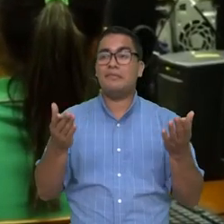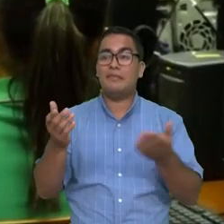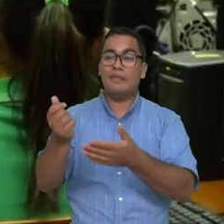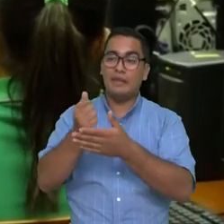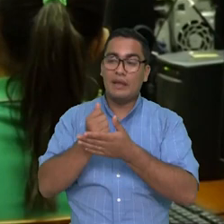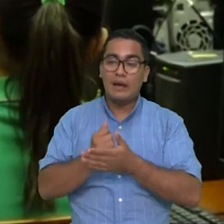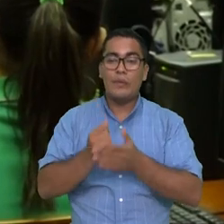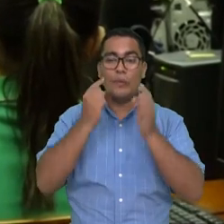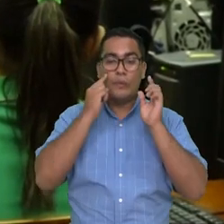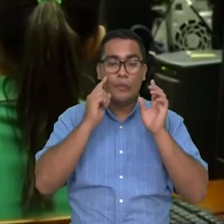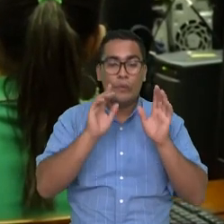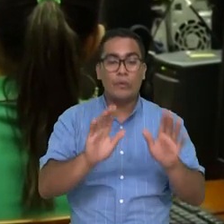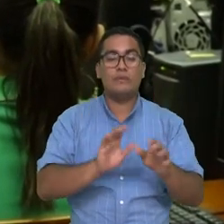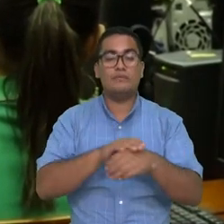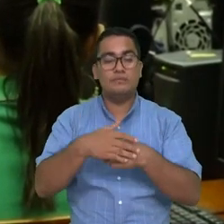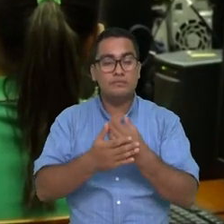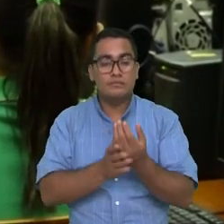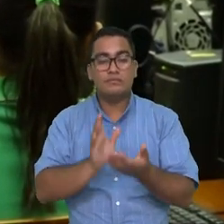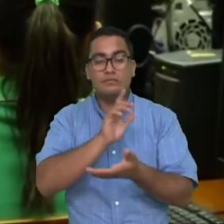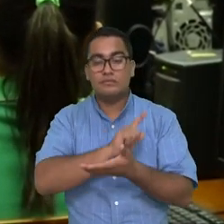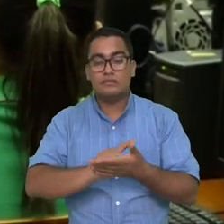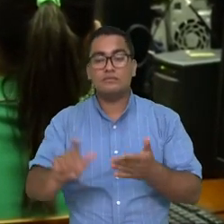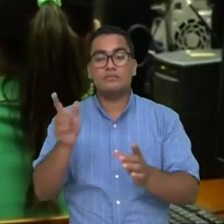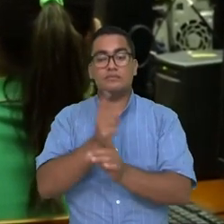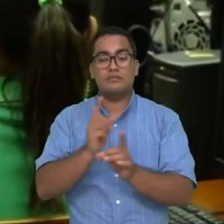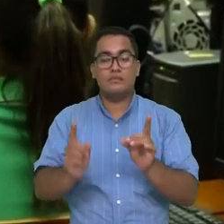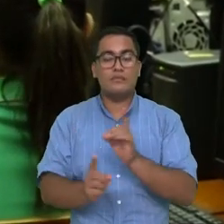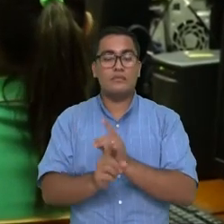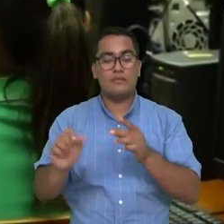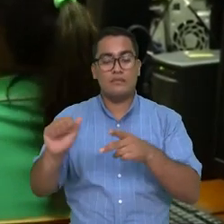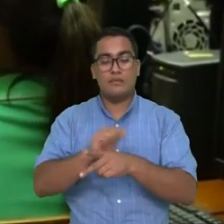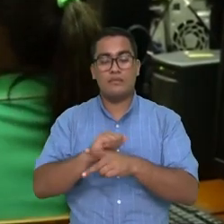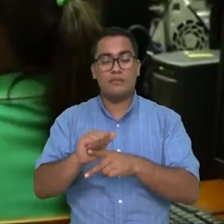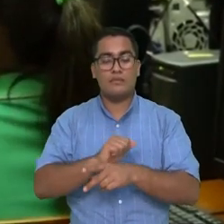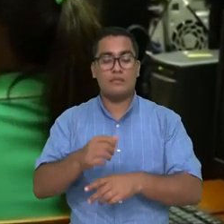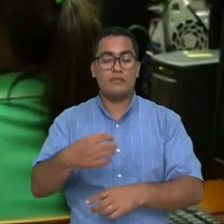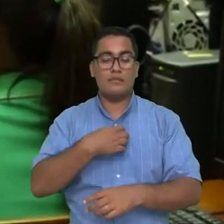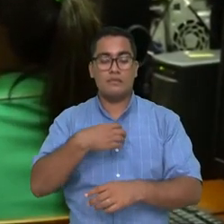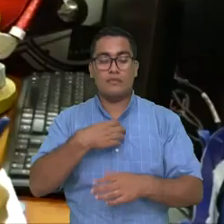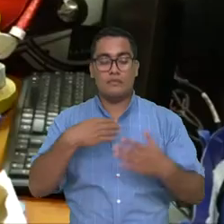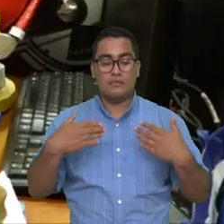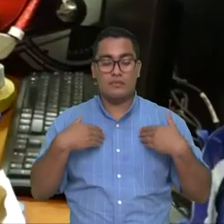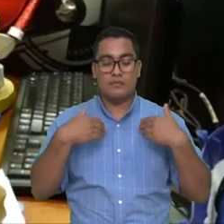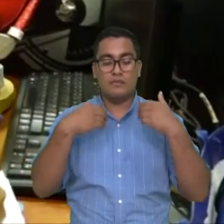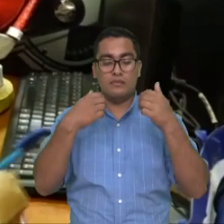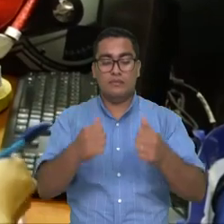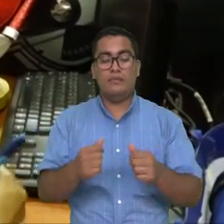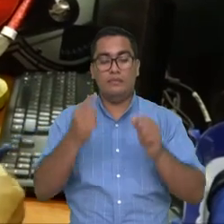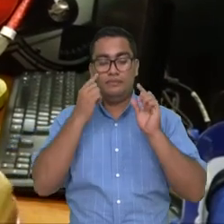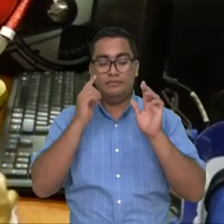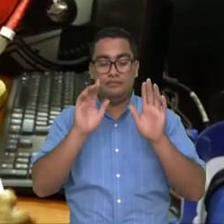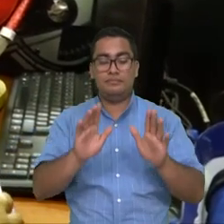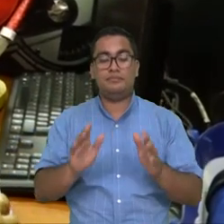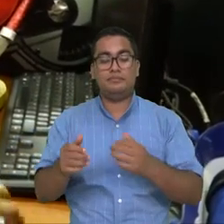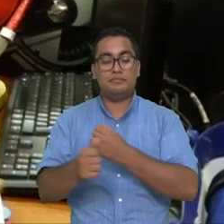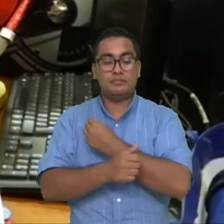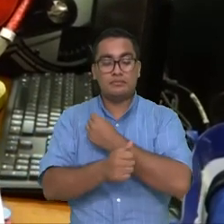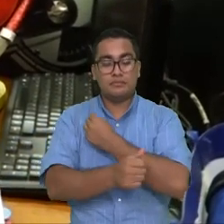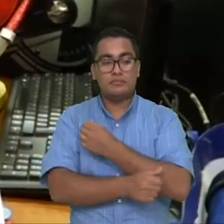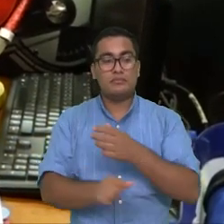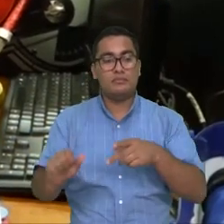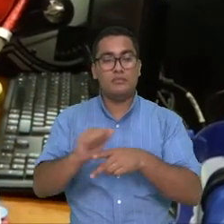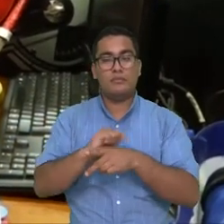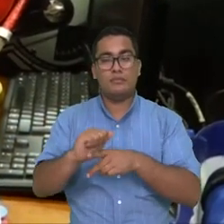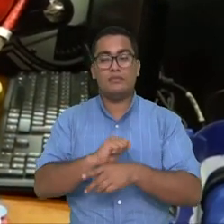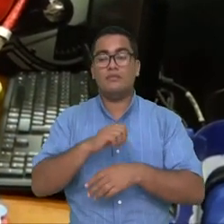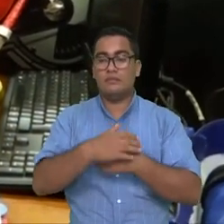las medidas de prevención e higiene que debemos practicar como hábito saludable, instalar en nuestros estudiantes el hábito saludable, la práctica